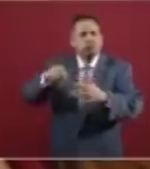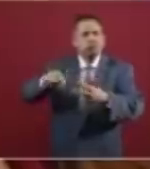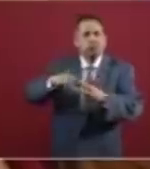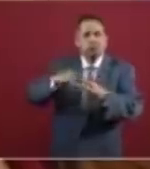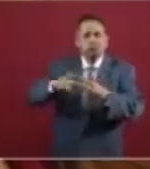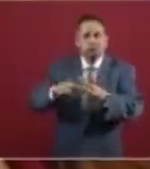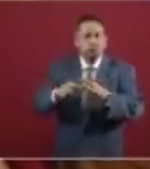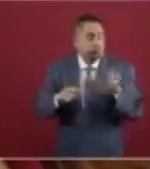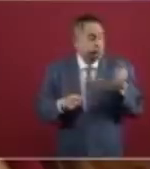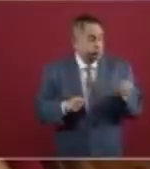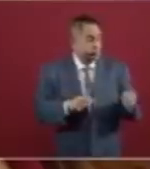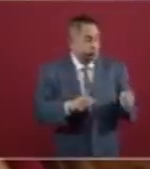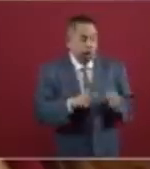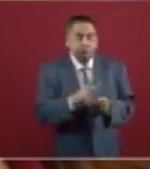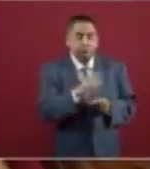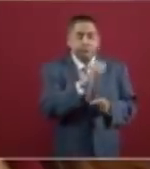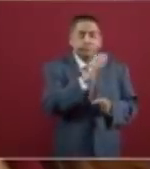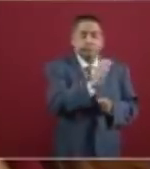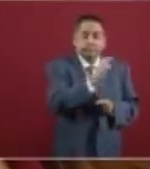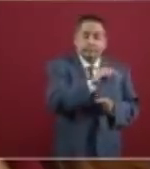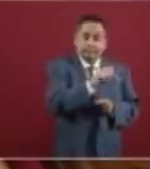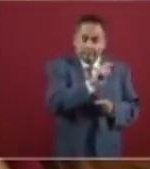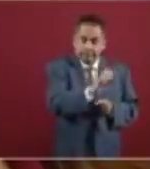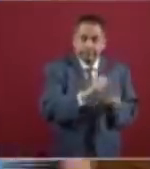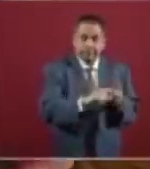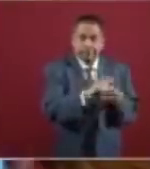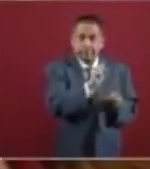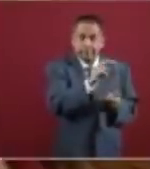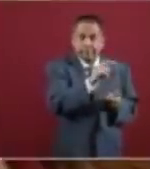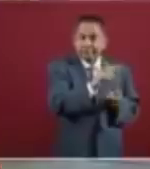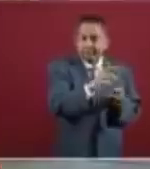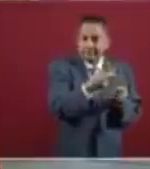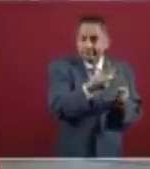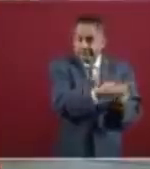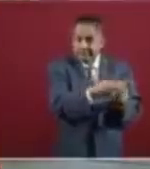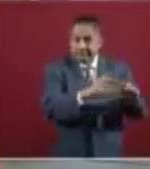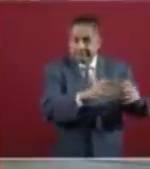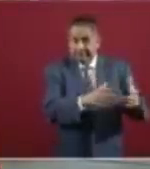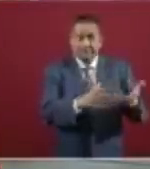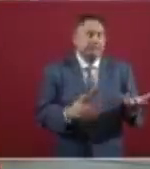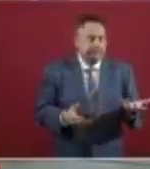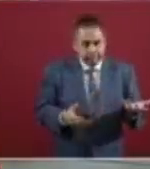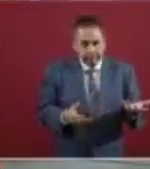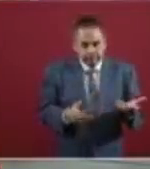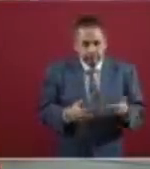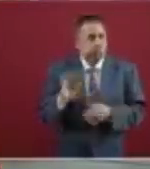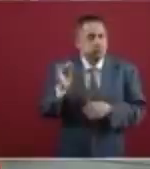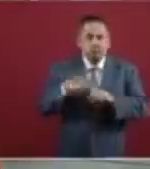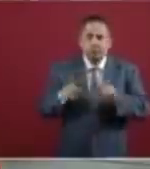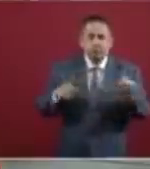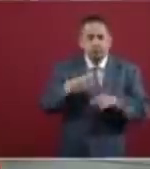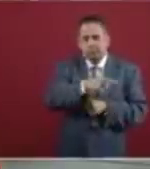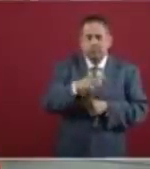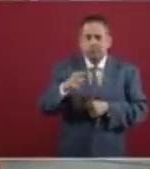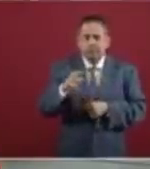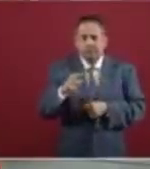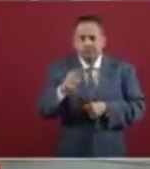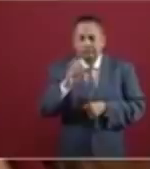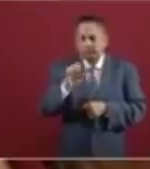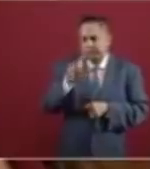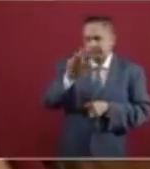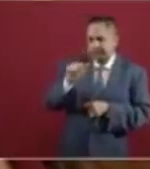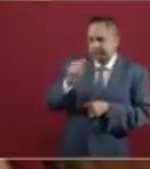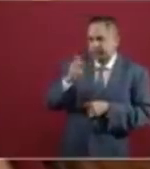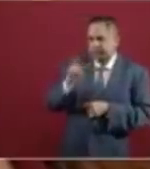dos fuerzas diferentes, porque independientemente de lo que haya dicho la maestra, bueno,